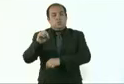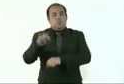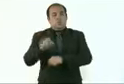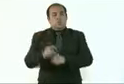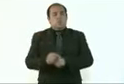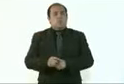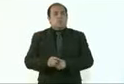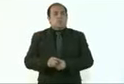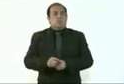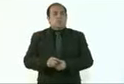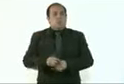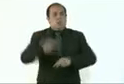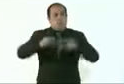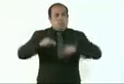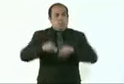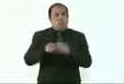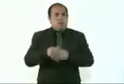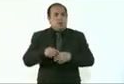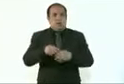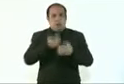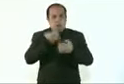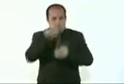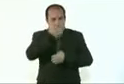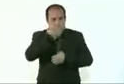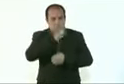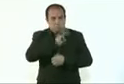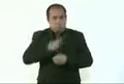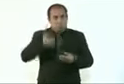pues con su identificación